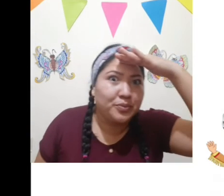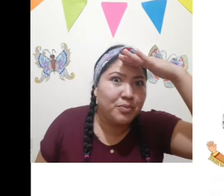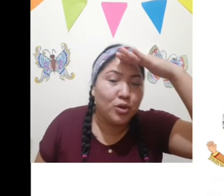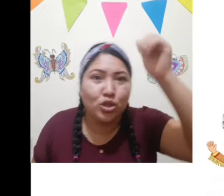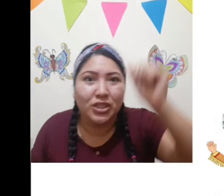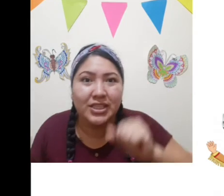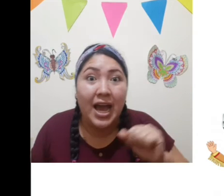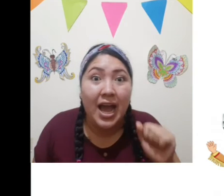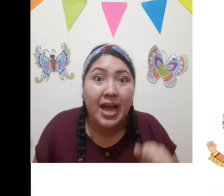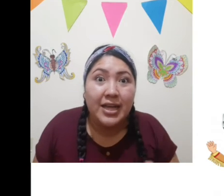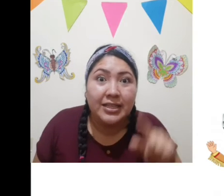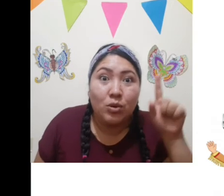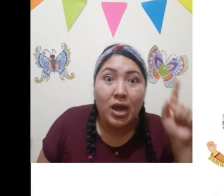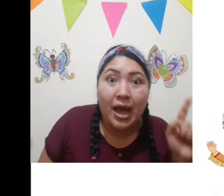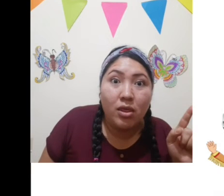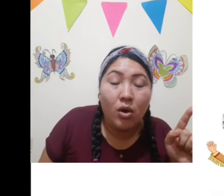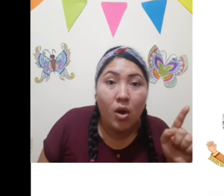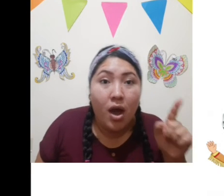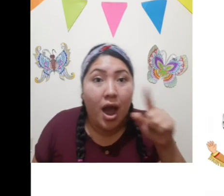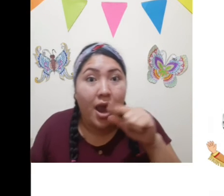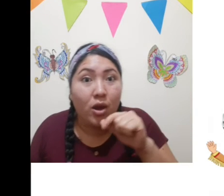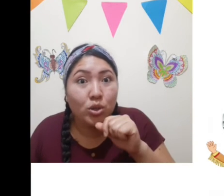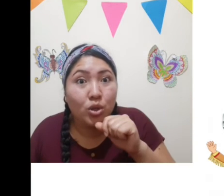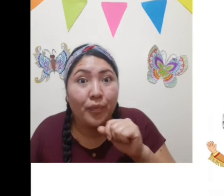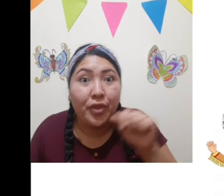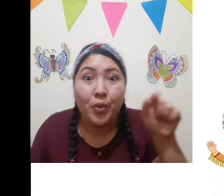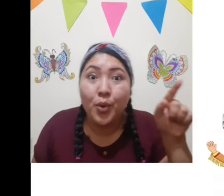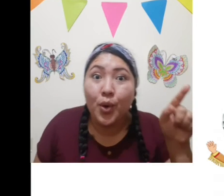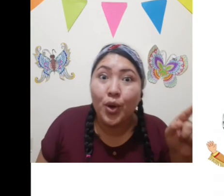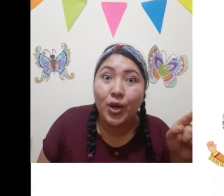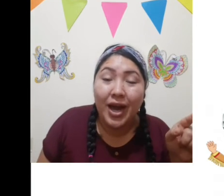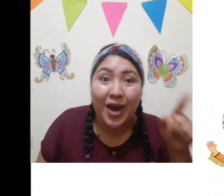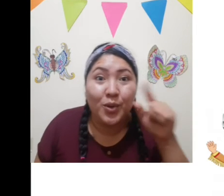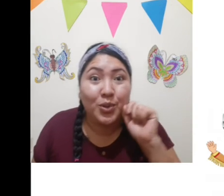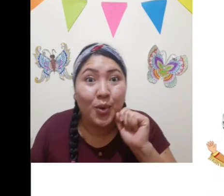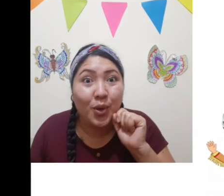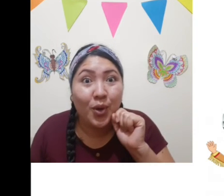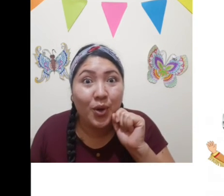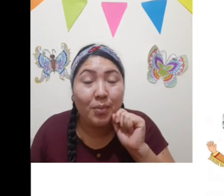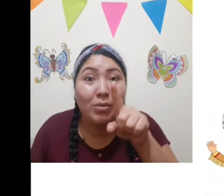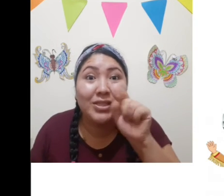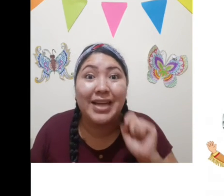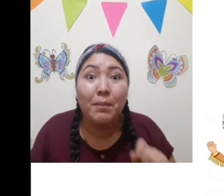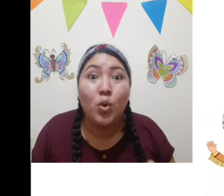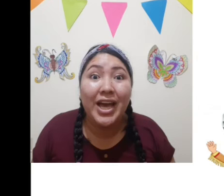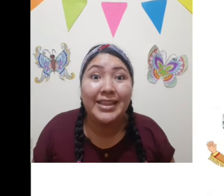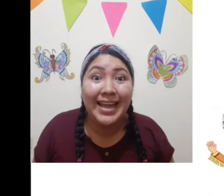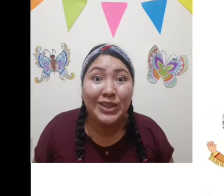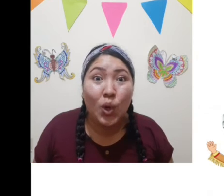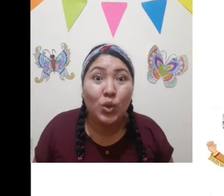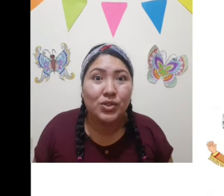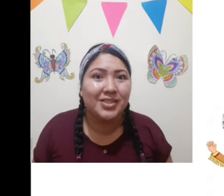indio por donde se irá de un lado al otro de un color a otro color vamos a estar muy